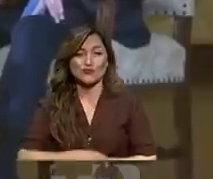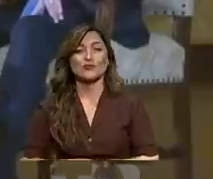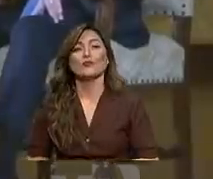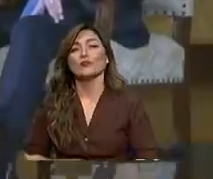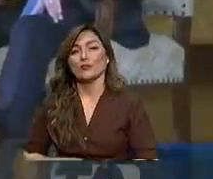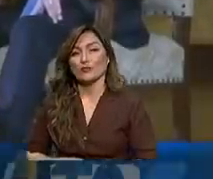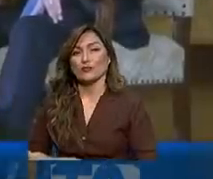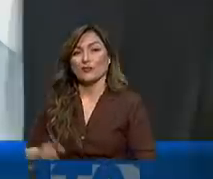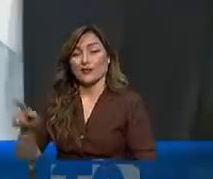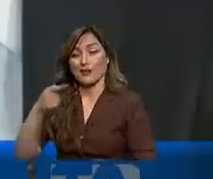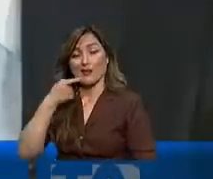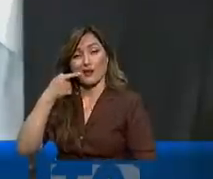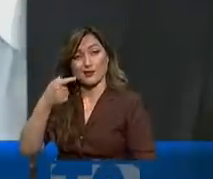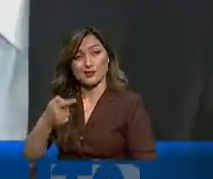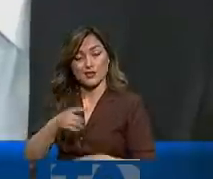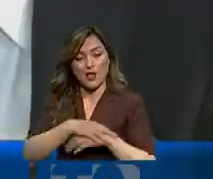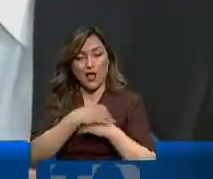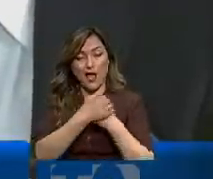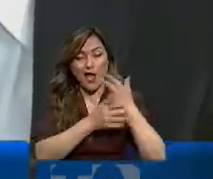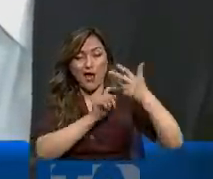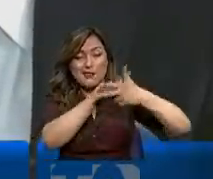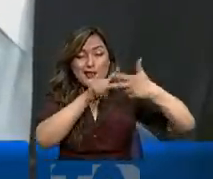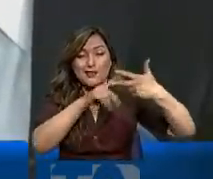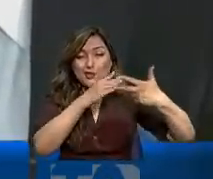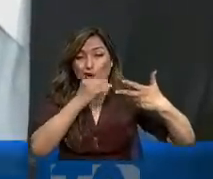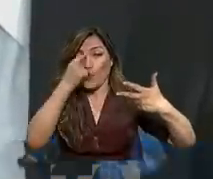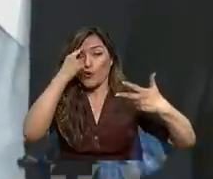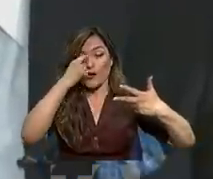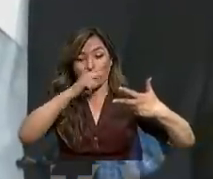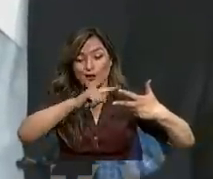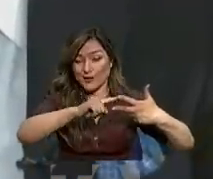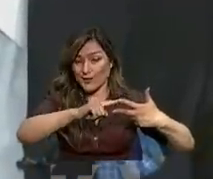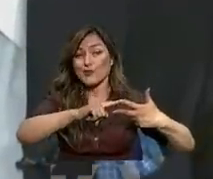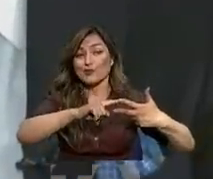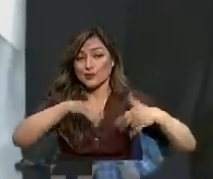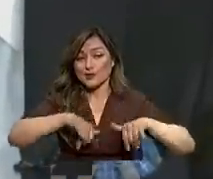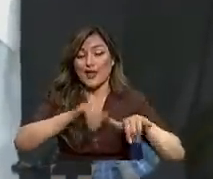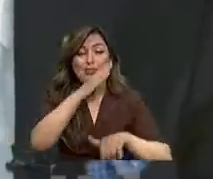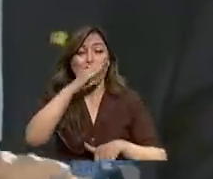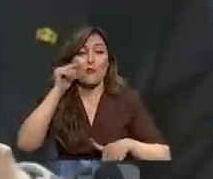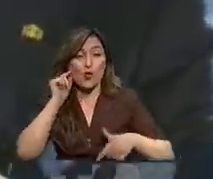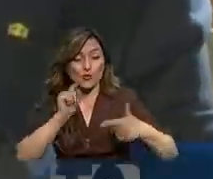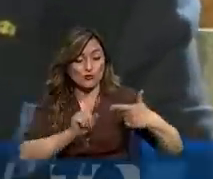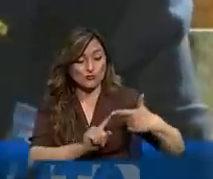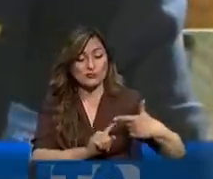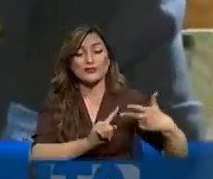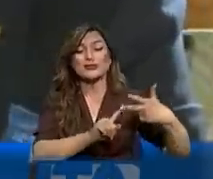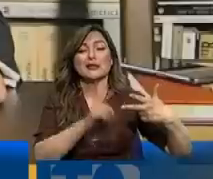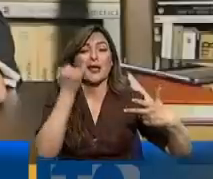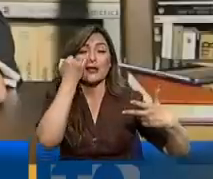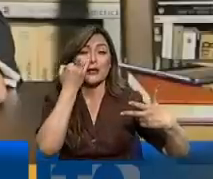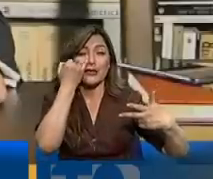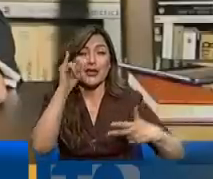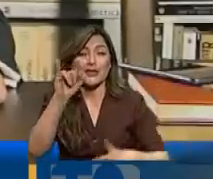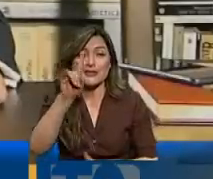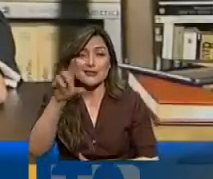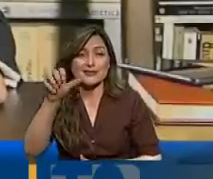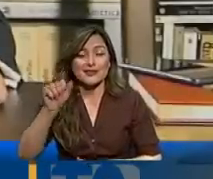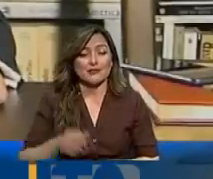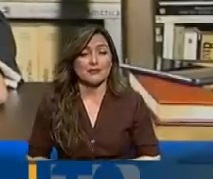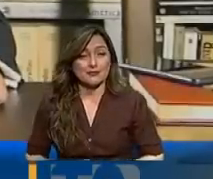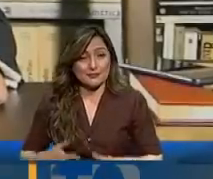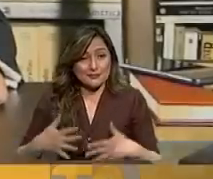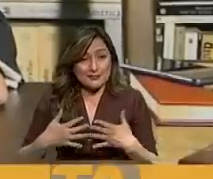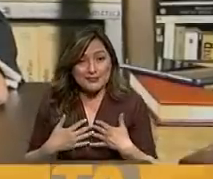Respuesta a esta acusación. Esta conspiración comienza con Correa, continúa con Nebot y le sigue Isa. Llegó.